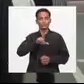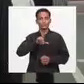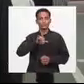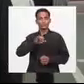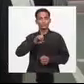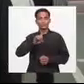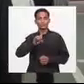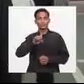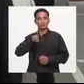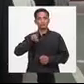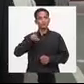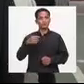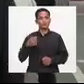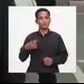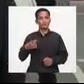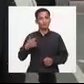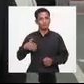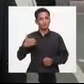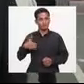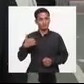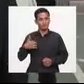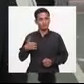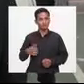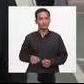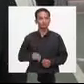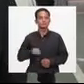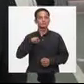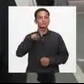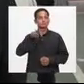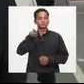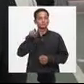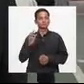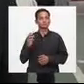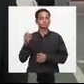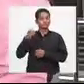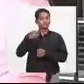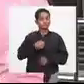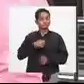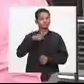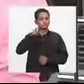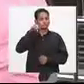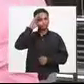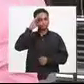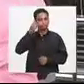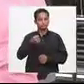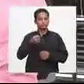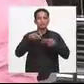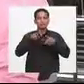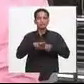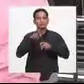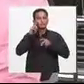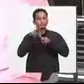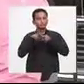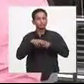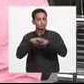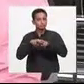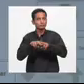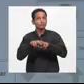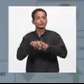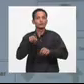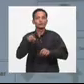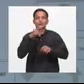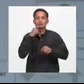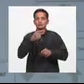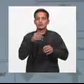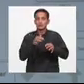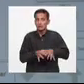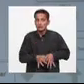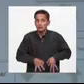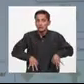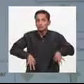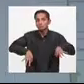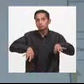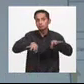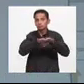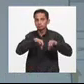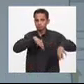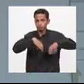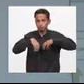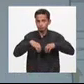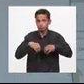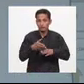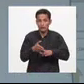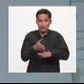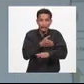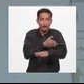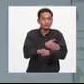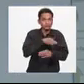nacional electoral en Argentina y jefe de la misión observadora de unasur en Ecuador manifestó la importancia de la realización este tipo de actividades